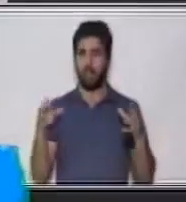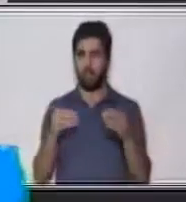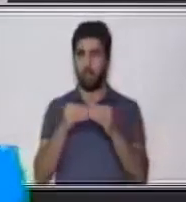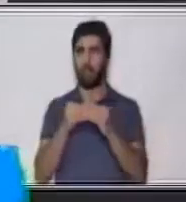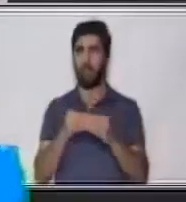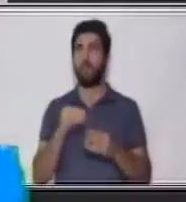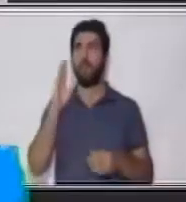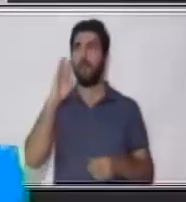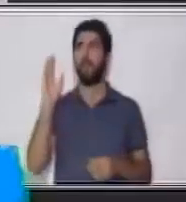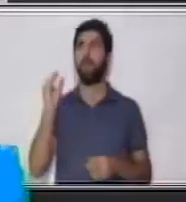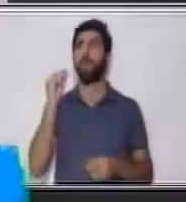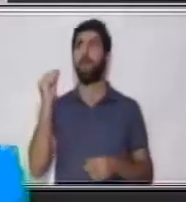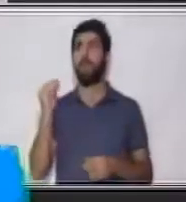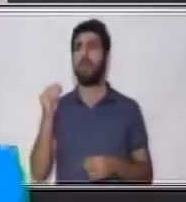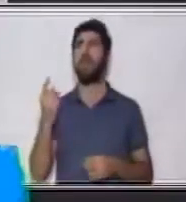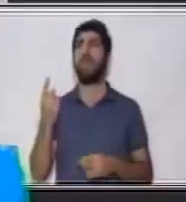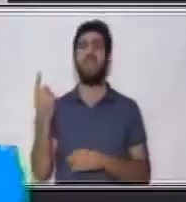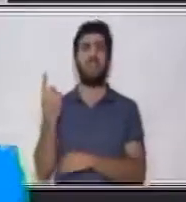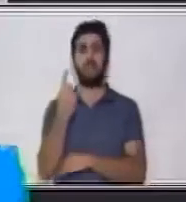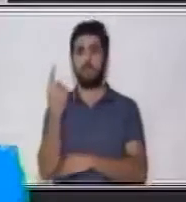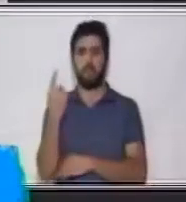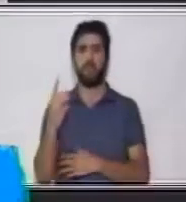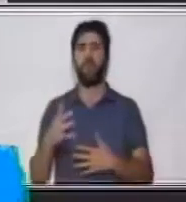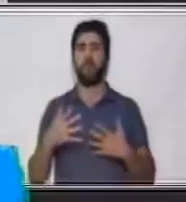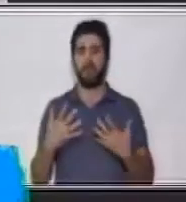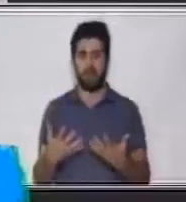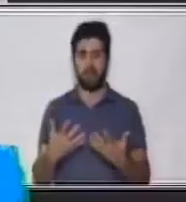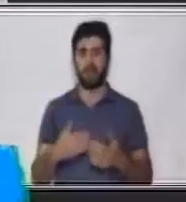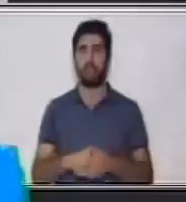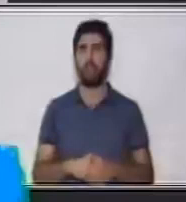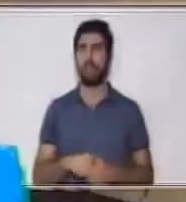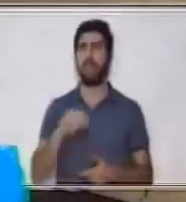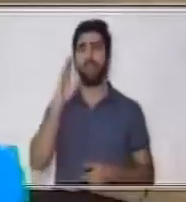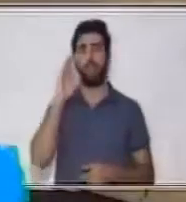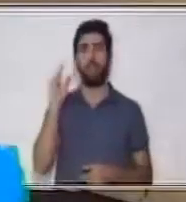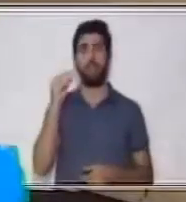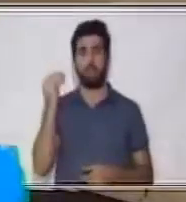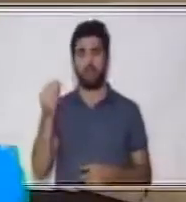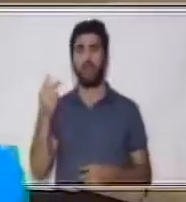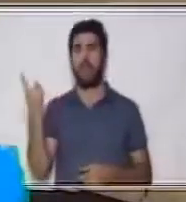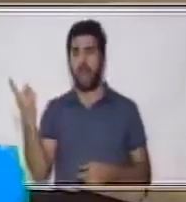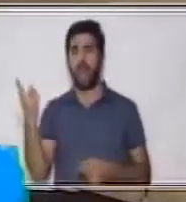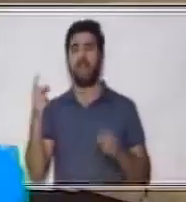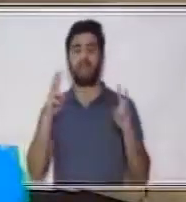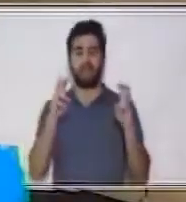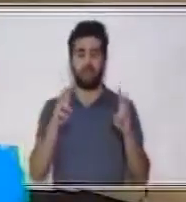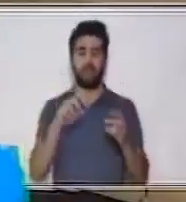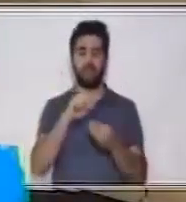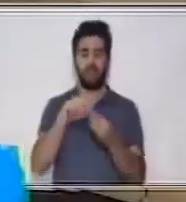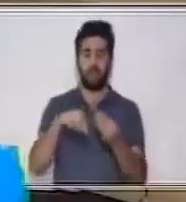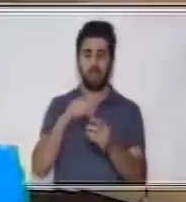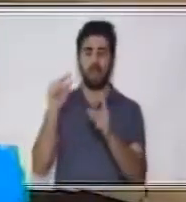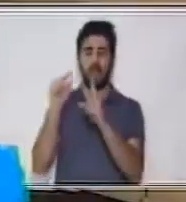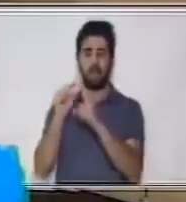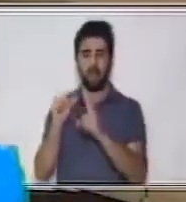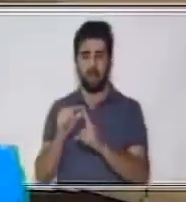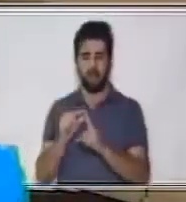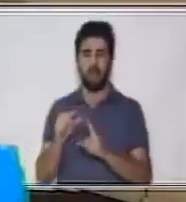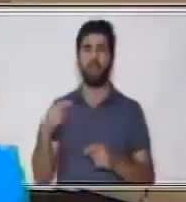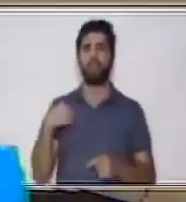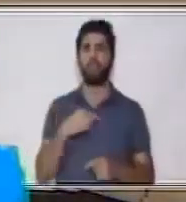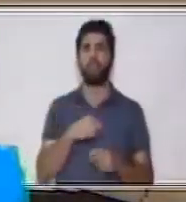¿Por qué eso es muy importante? Porque a través de los campos semánticos y de las familias de palabras